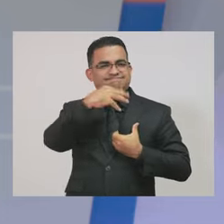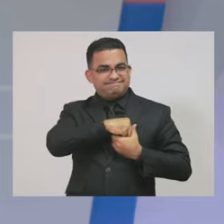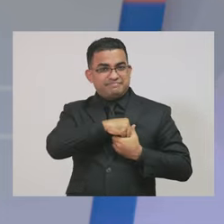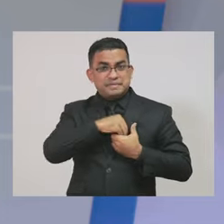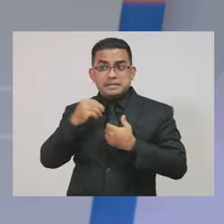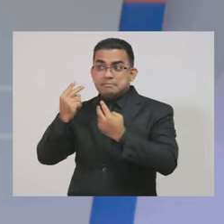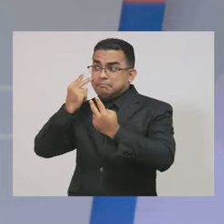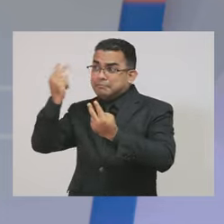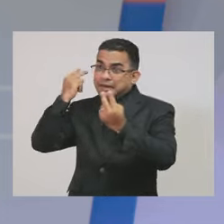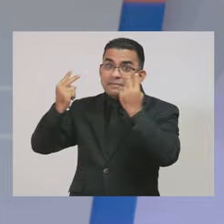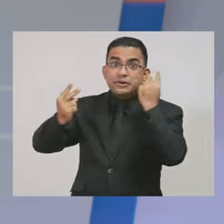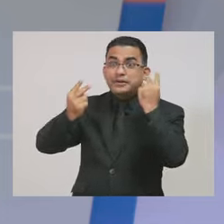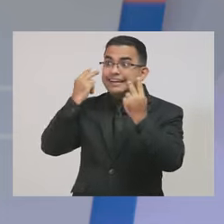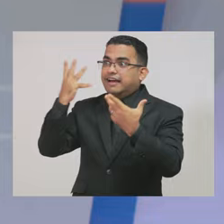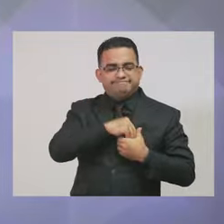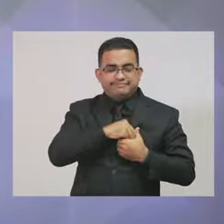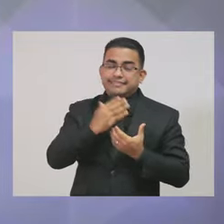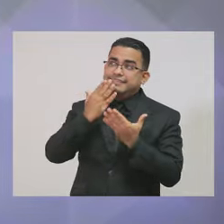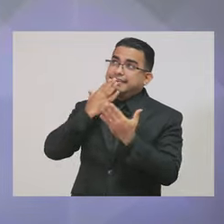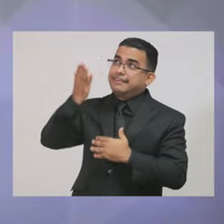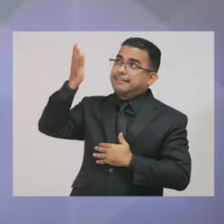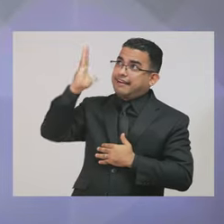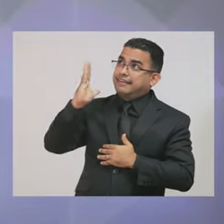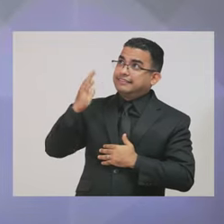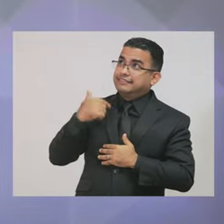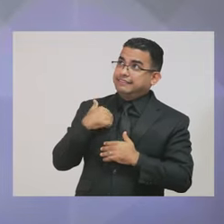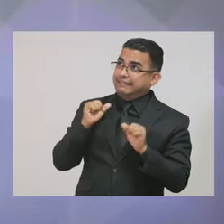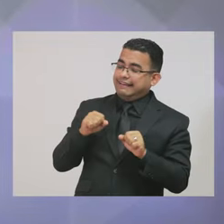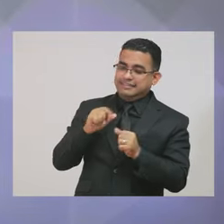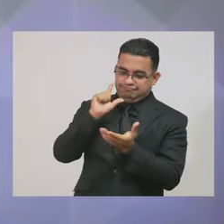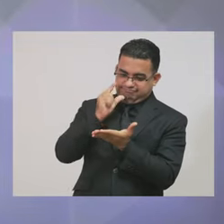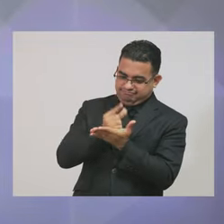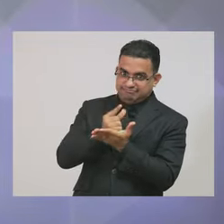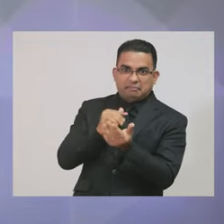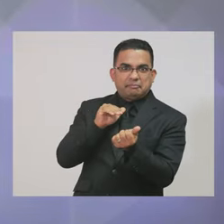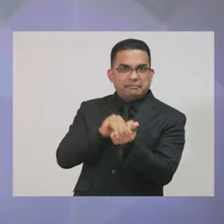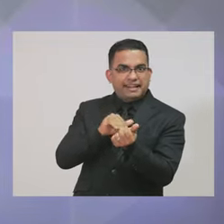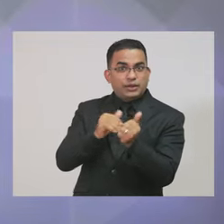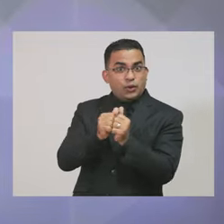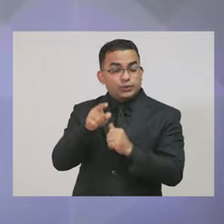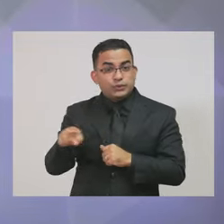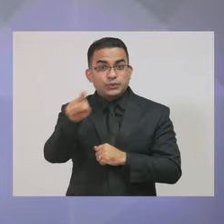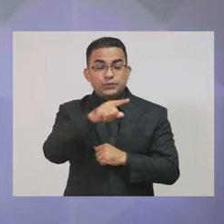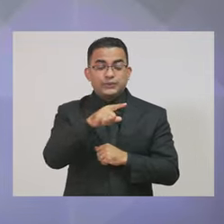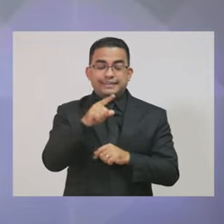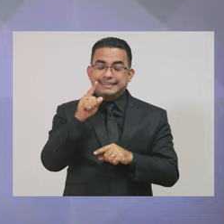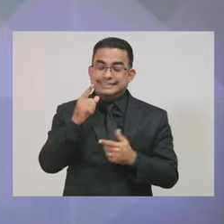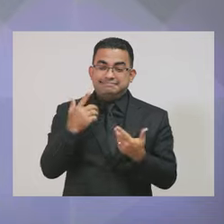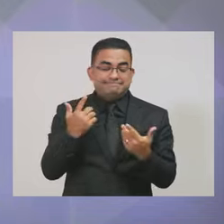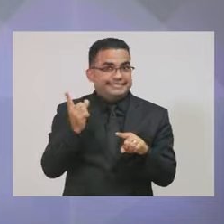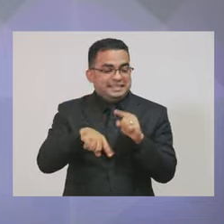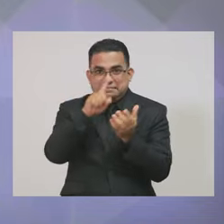llevamos los recuerdos en nuestros corazones y agradezco a dios por darme la dicha de formarme como doctora con ustedes no me lo